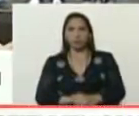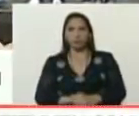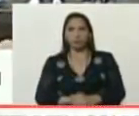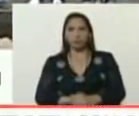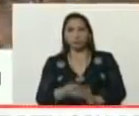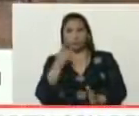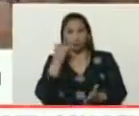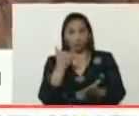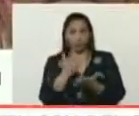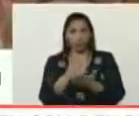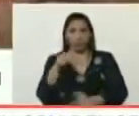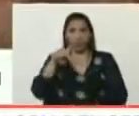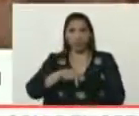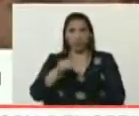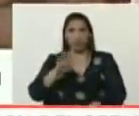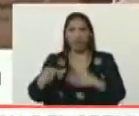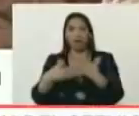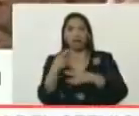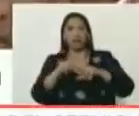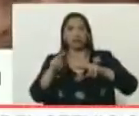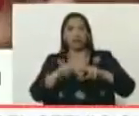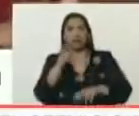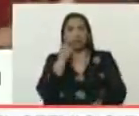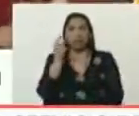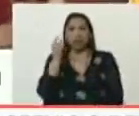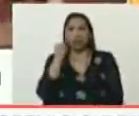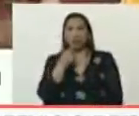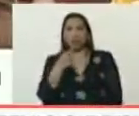Miren, aquí hasta los niños y las niñas dicen,